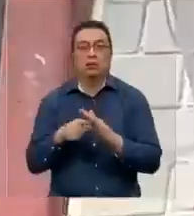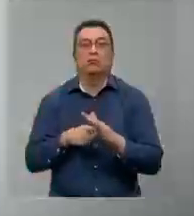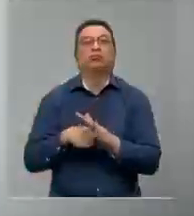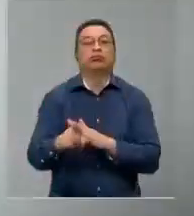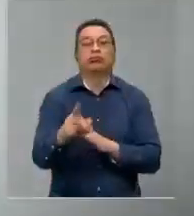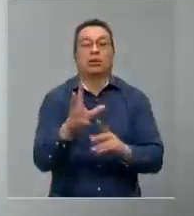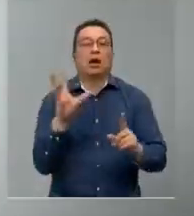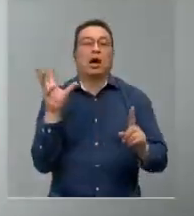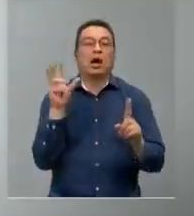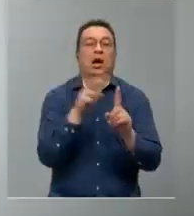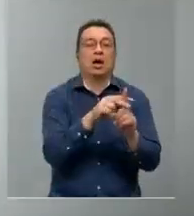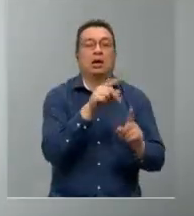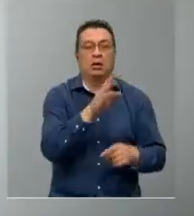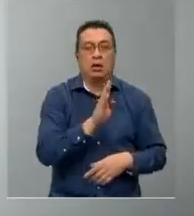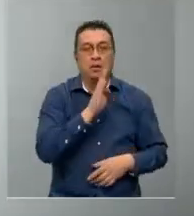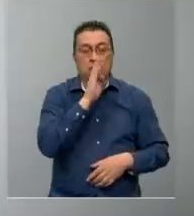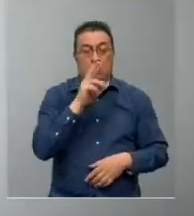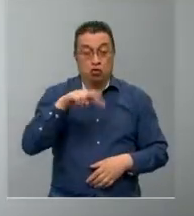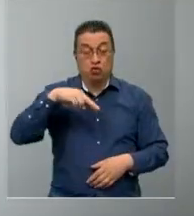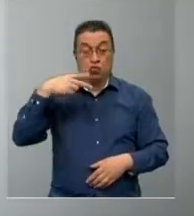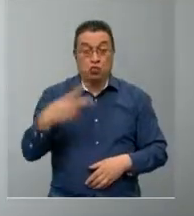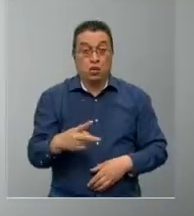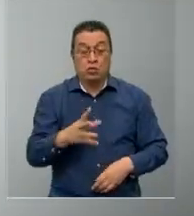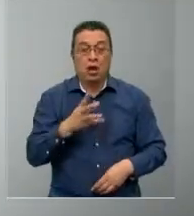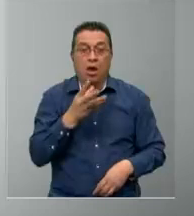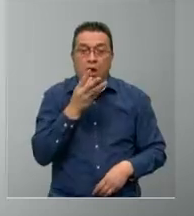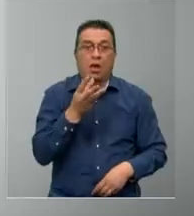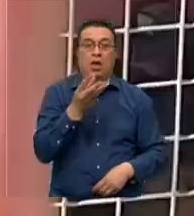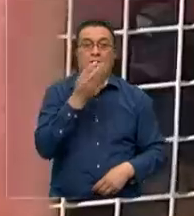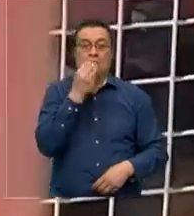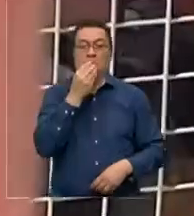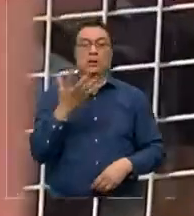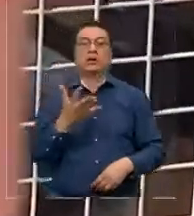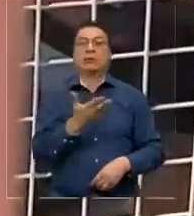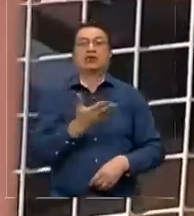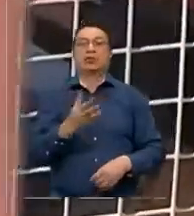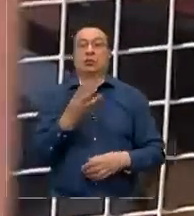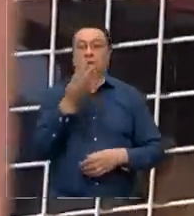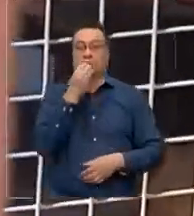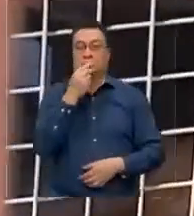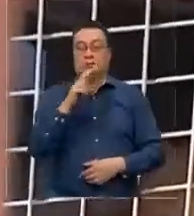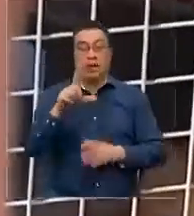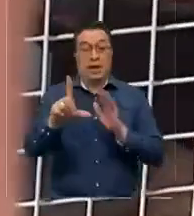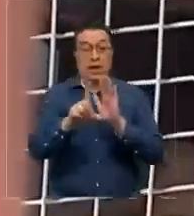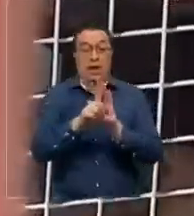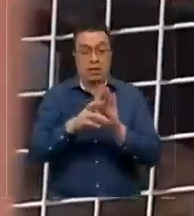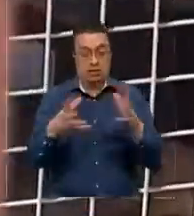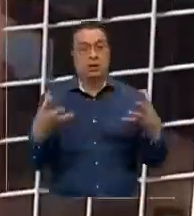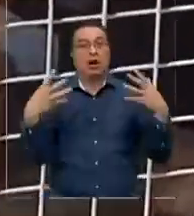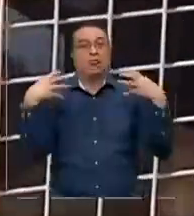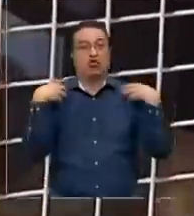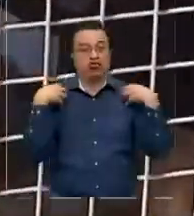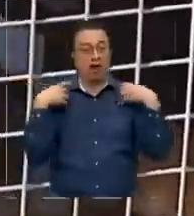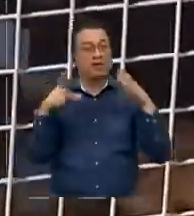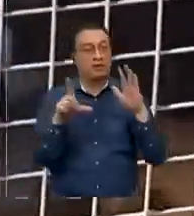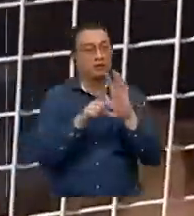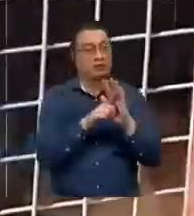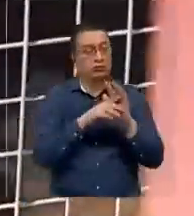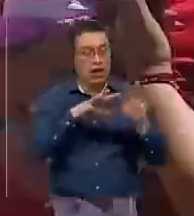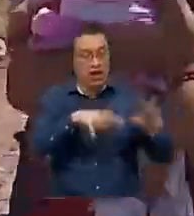ha atacado a la víctima la dueña no quiso entregar su versión de lo ocurrido según establece la ley de tenencia responsable de mascotas